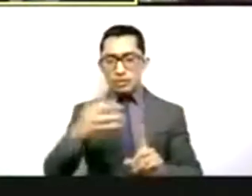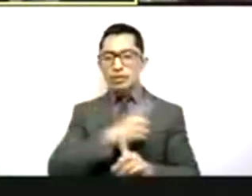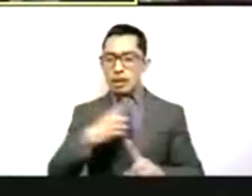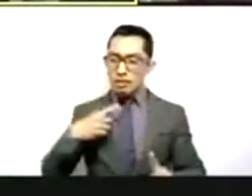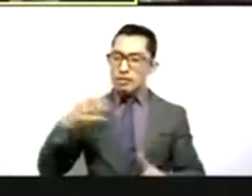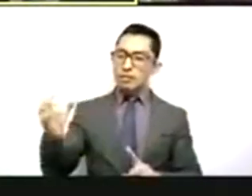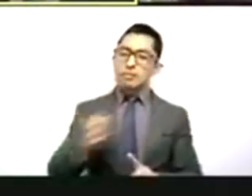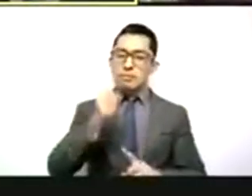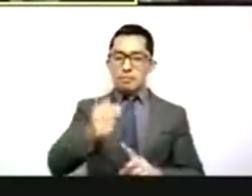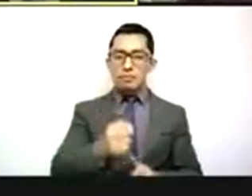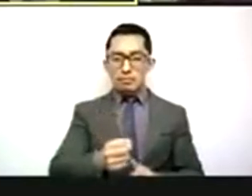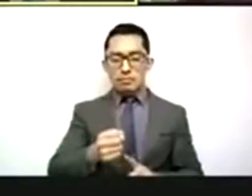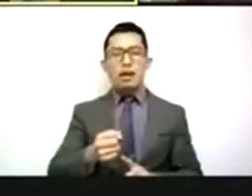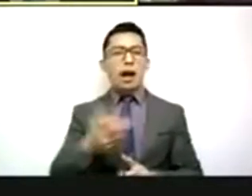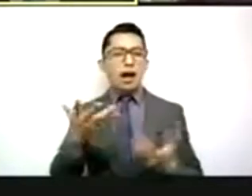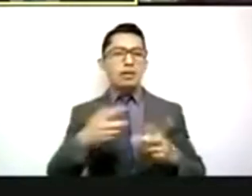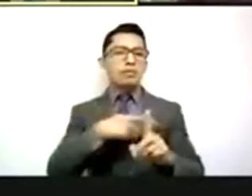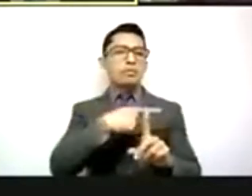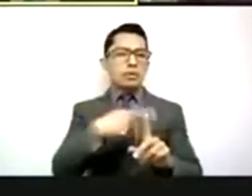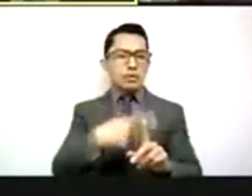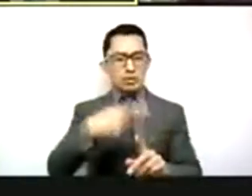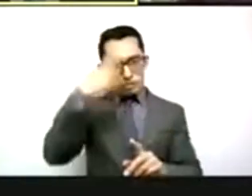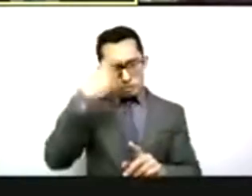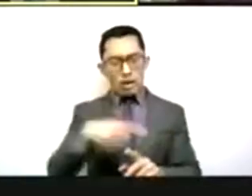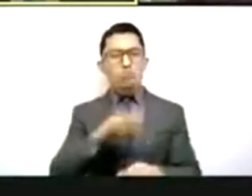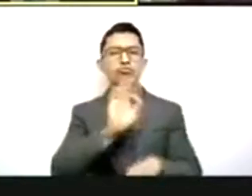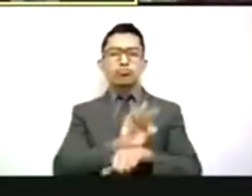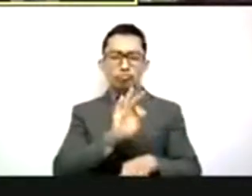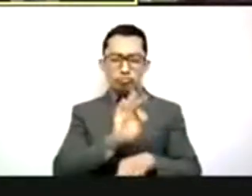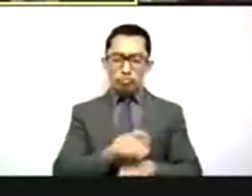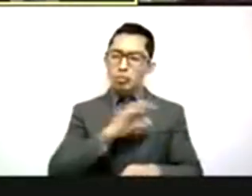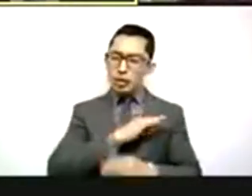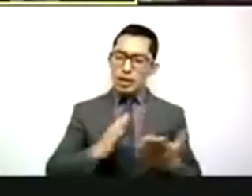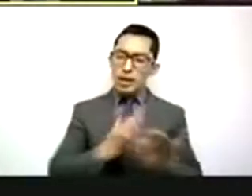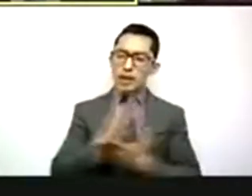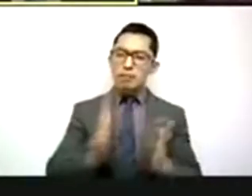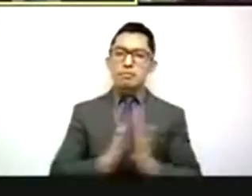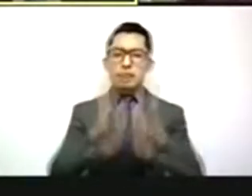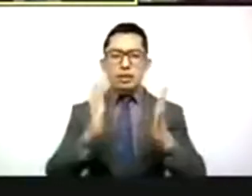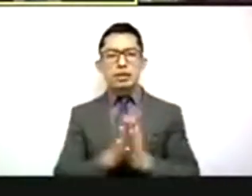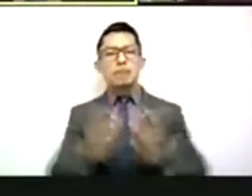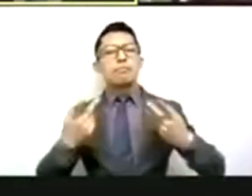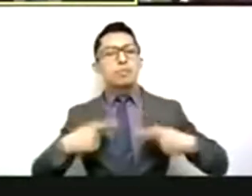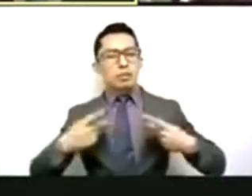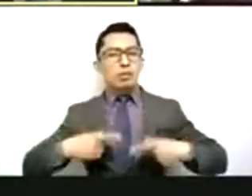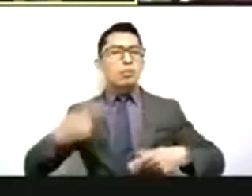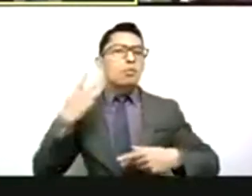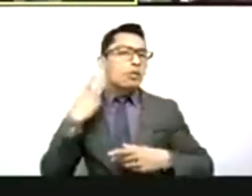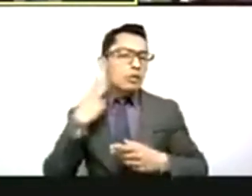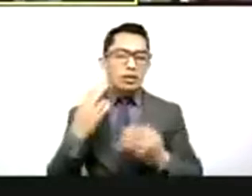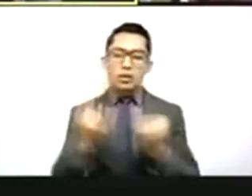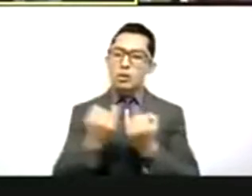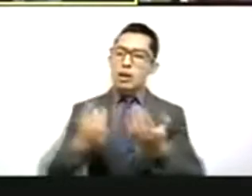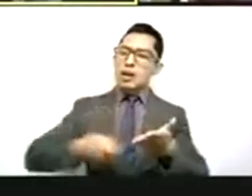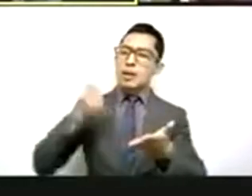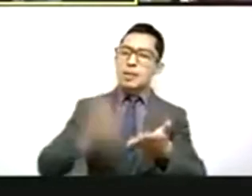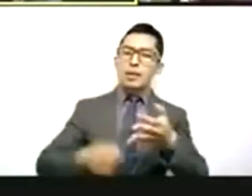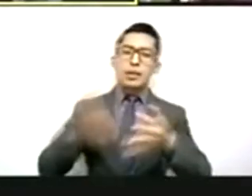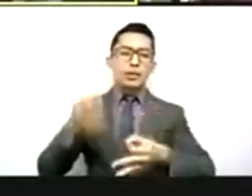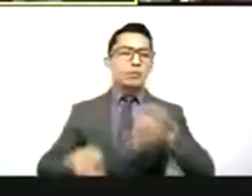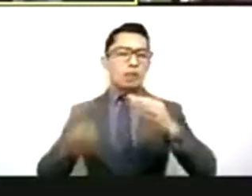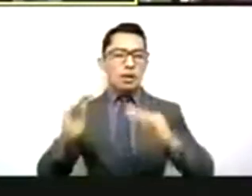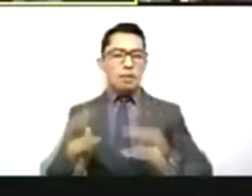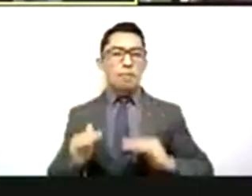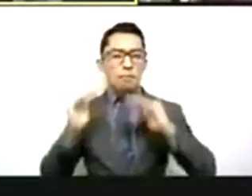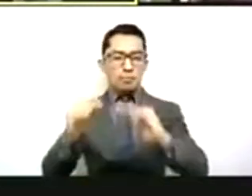como acción afirmativa para garantizarles espacios de representación política, y la sentencia también de la Sala Superior que